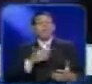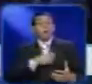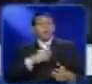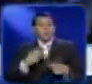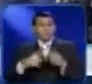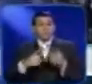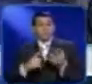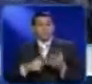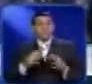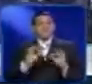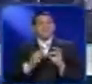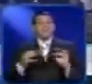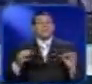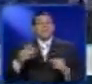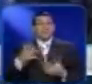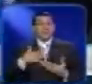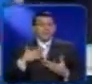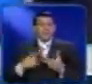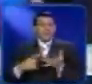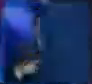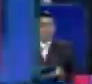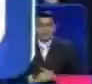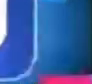categorías interpretativas.